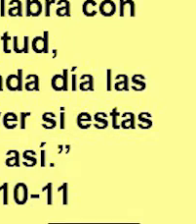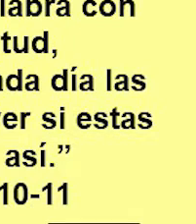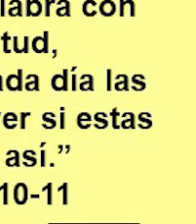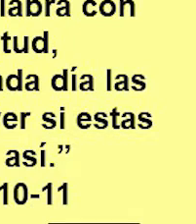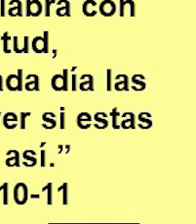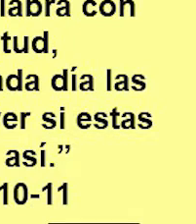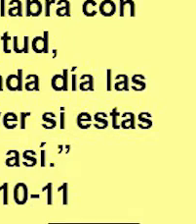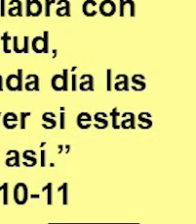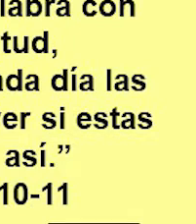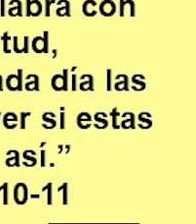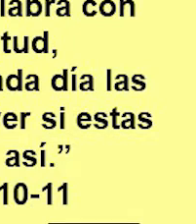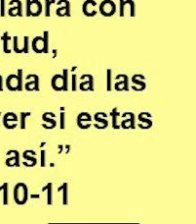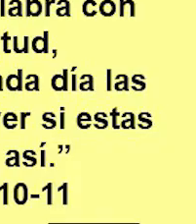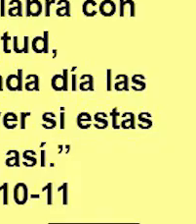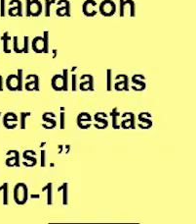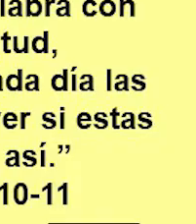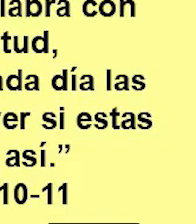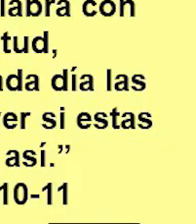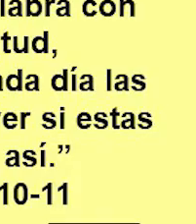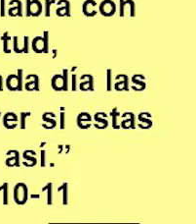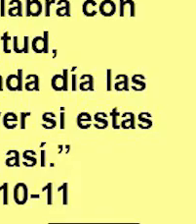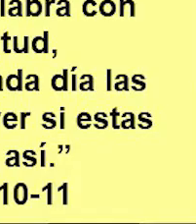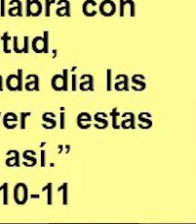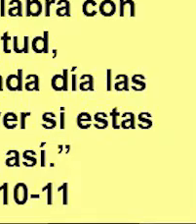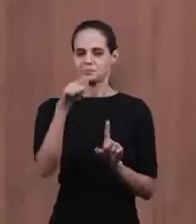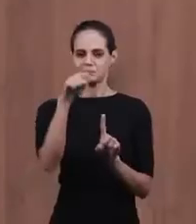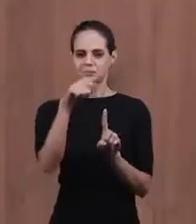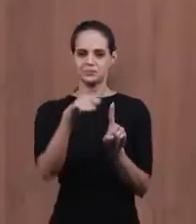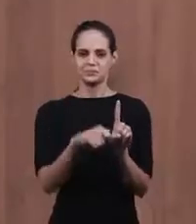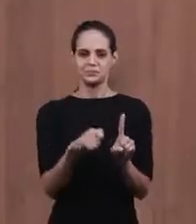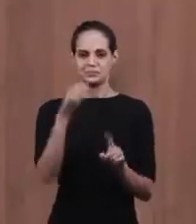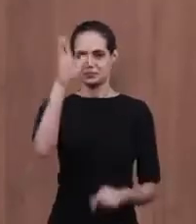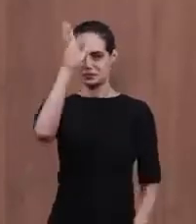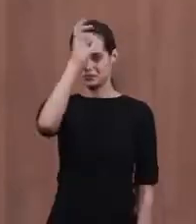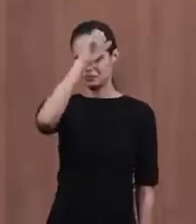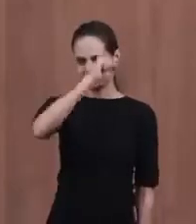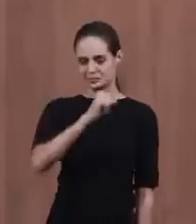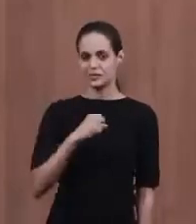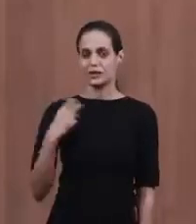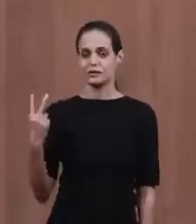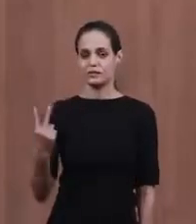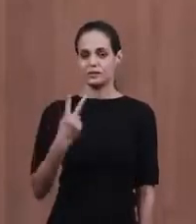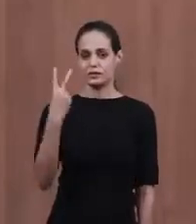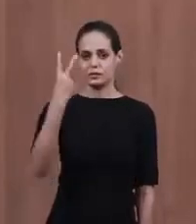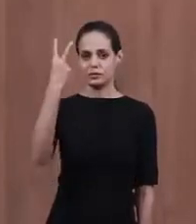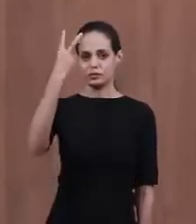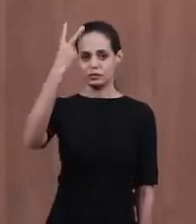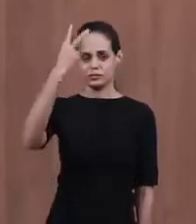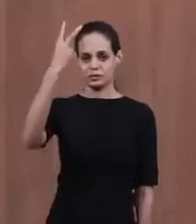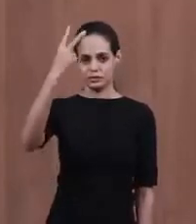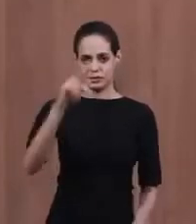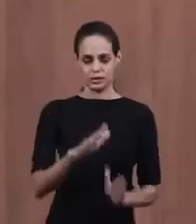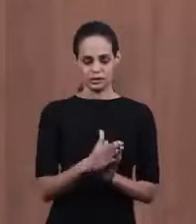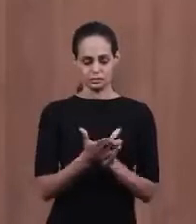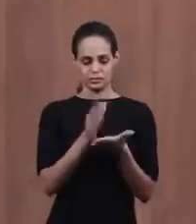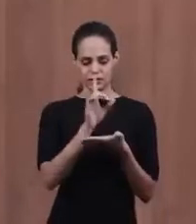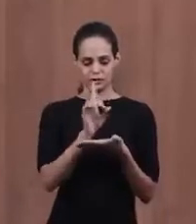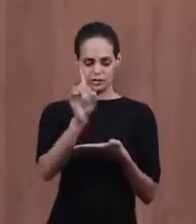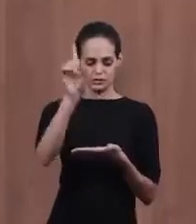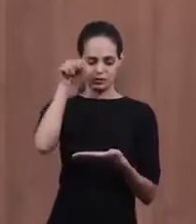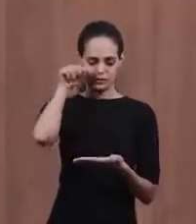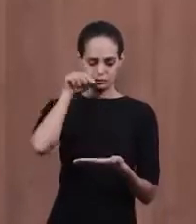17:10-11. En este mes estamos aprendiendo a valorizar más la Biblia, la palabra de